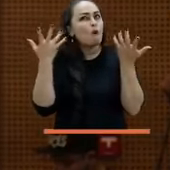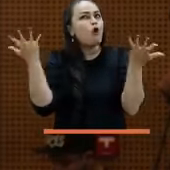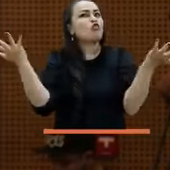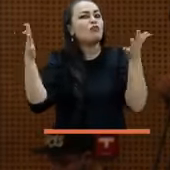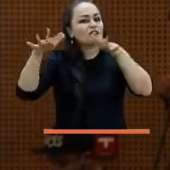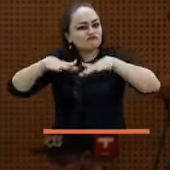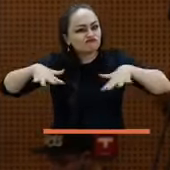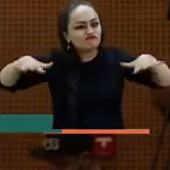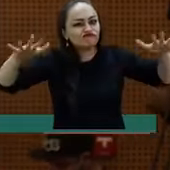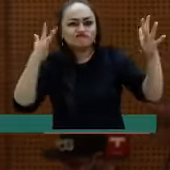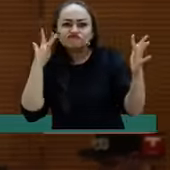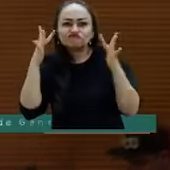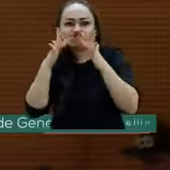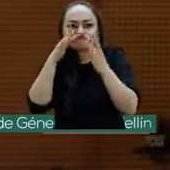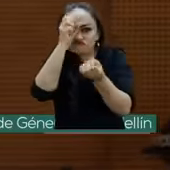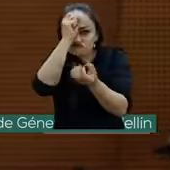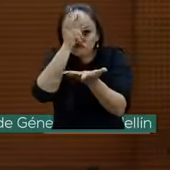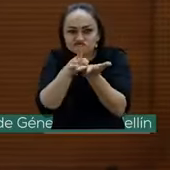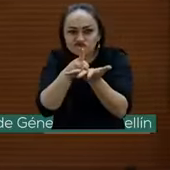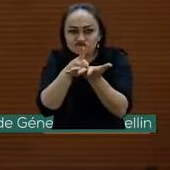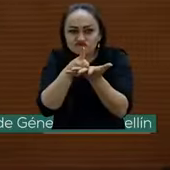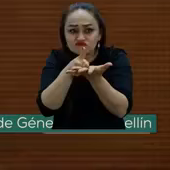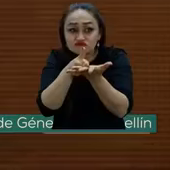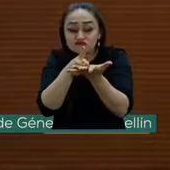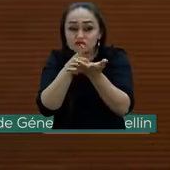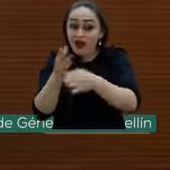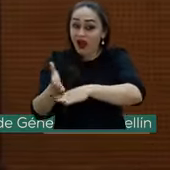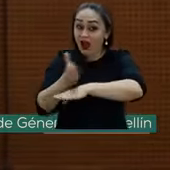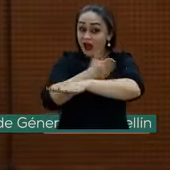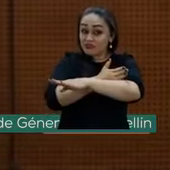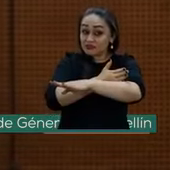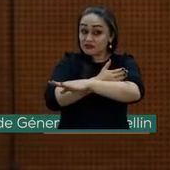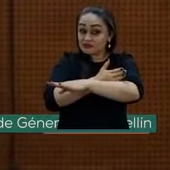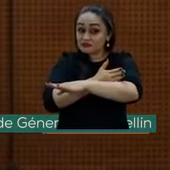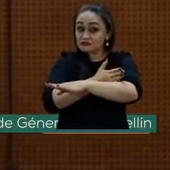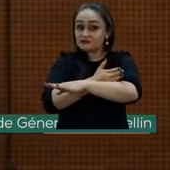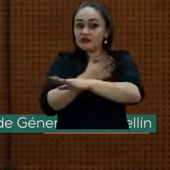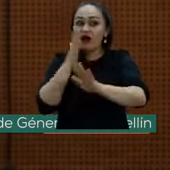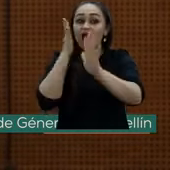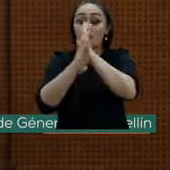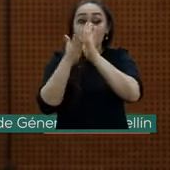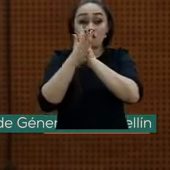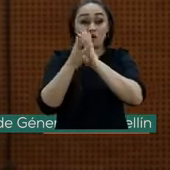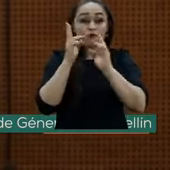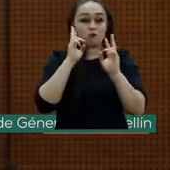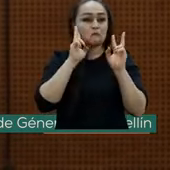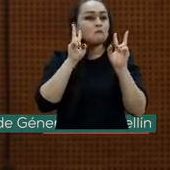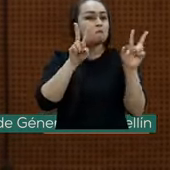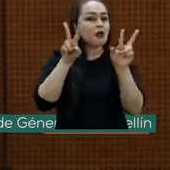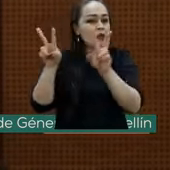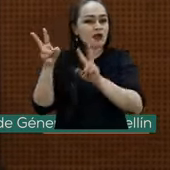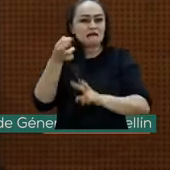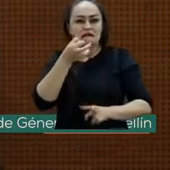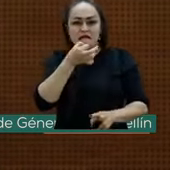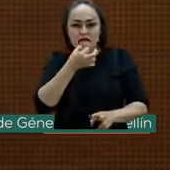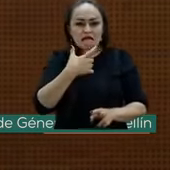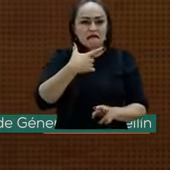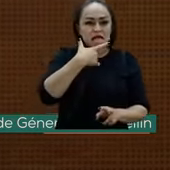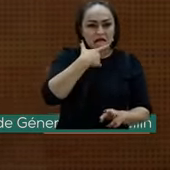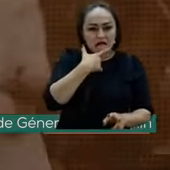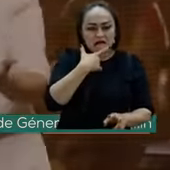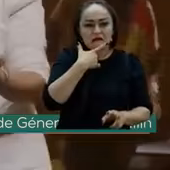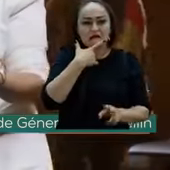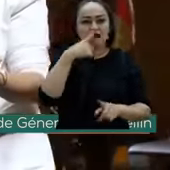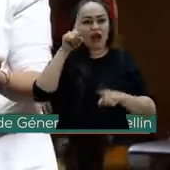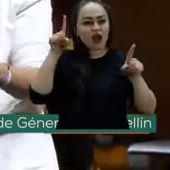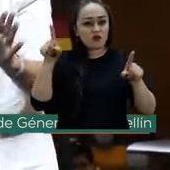donde ahorita por ejemplo hablaban ustedes han visto alguna vez un chico una chica lesbiana o gay que a un trabajo y le hacen